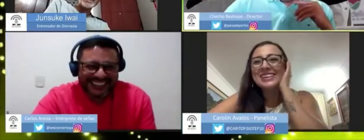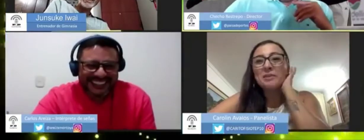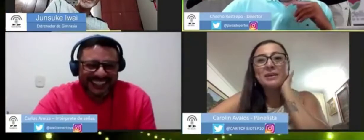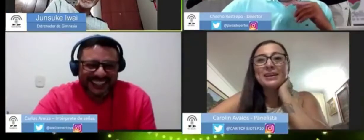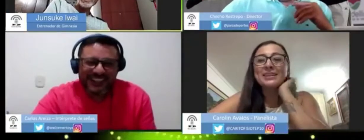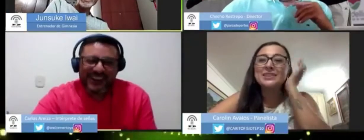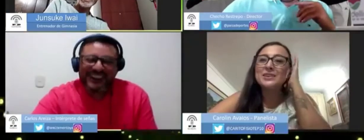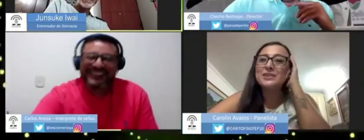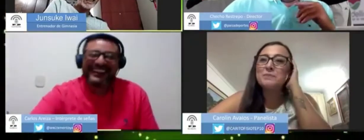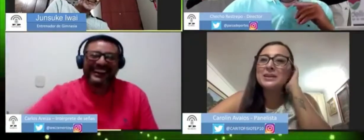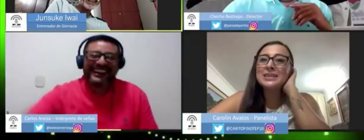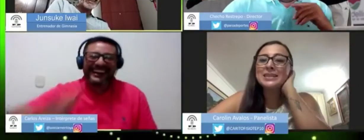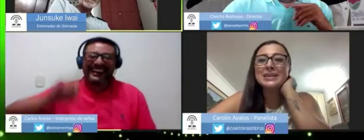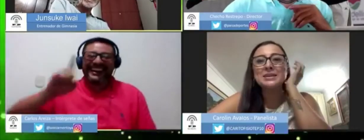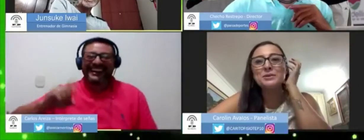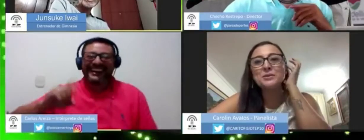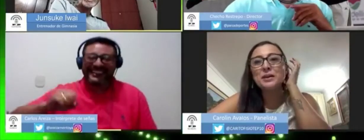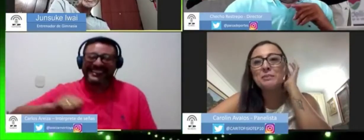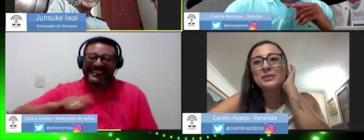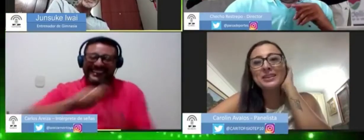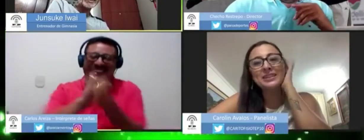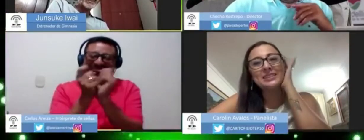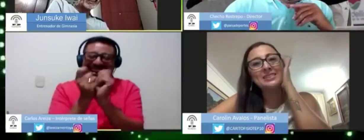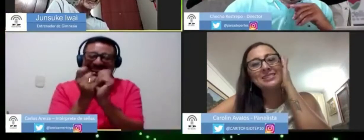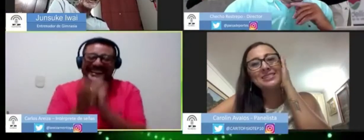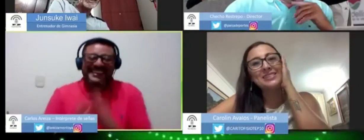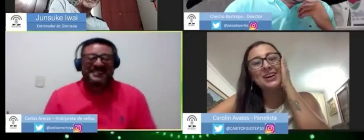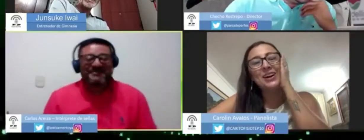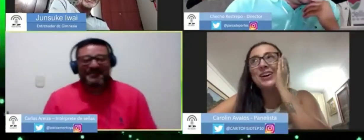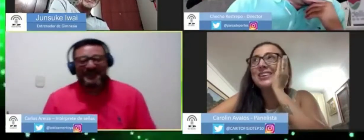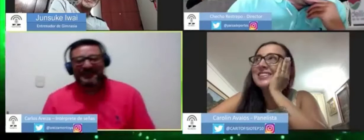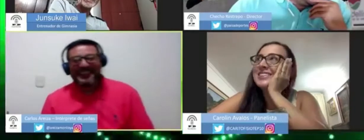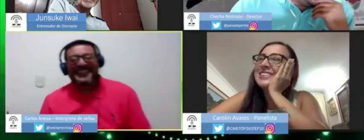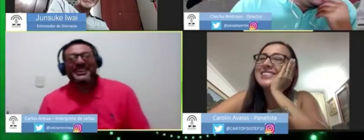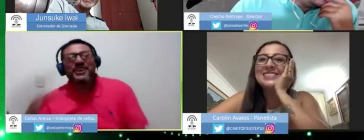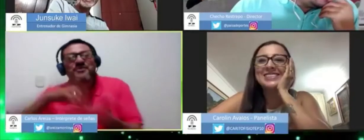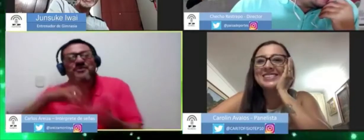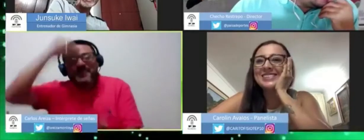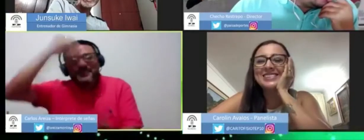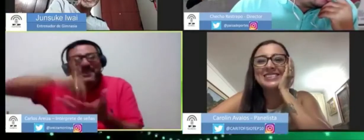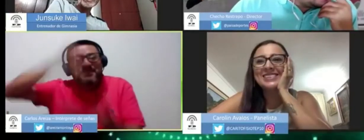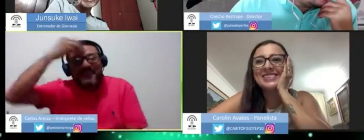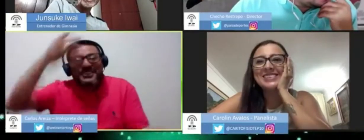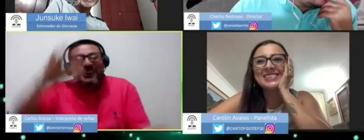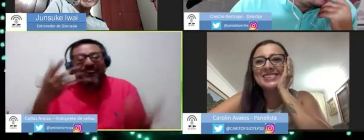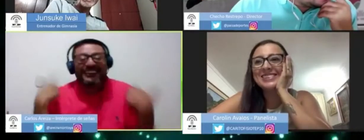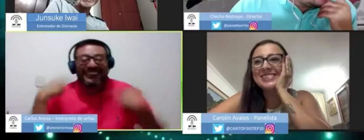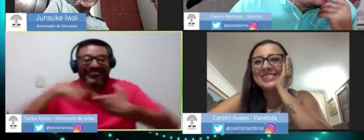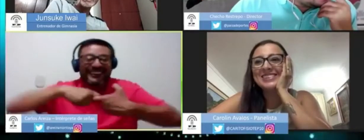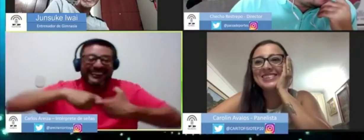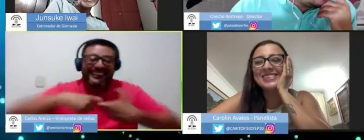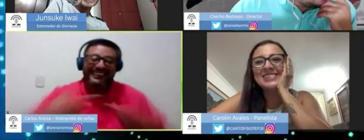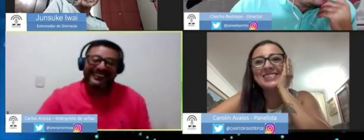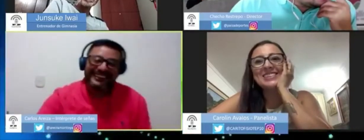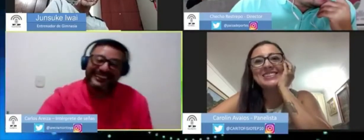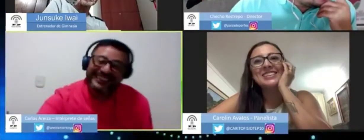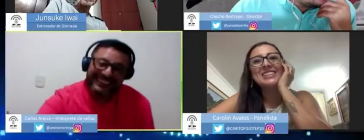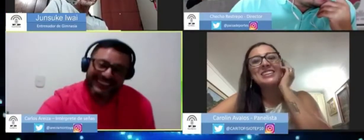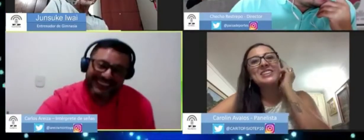No. Tan berraquitos los paisas, dañamos un japonés. No. Profe, ¿cómo aprendió español?